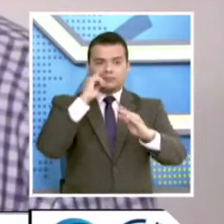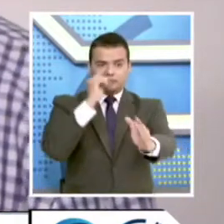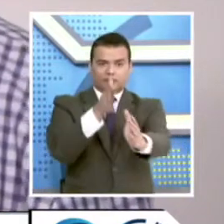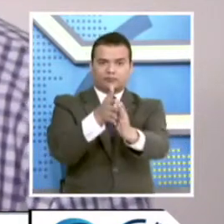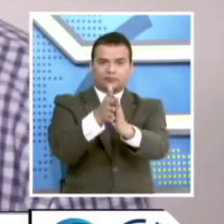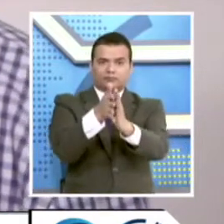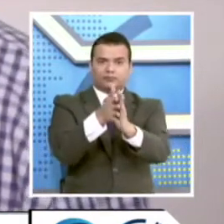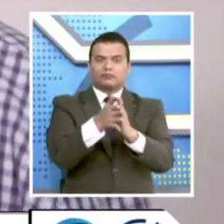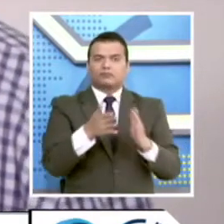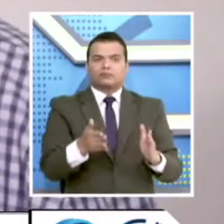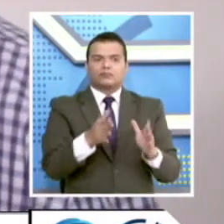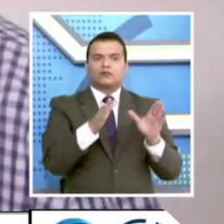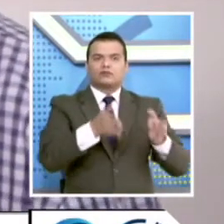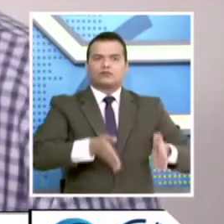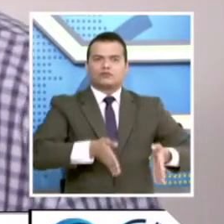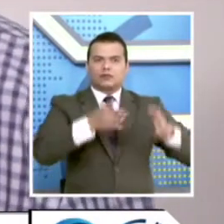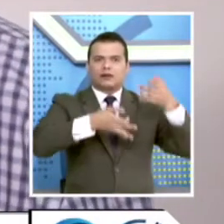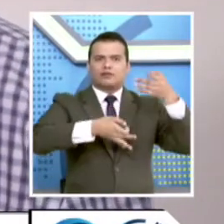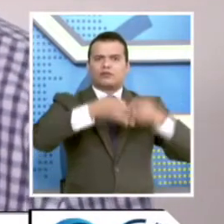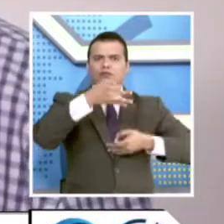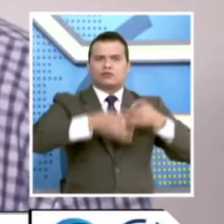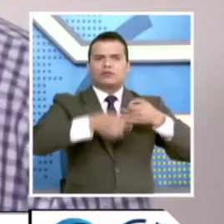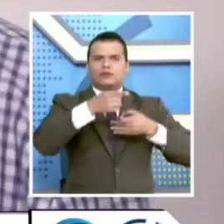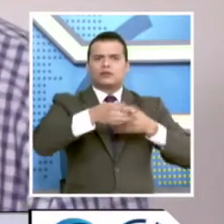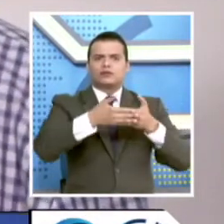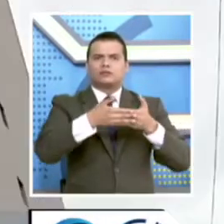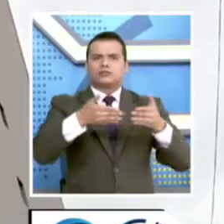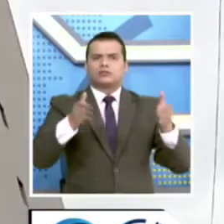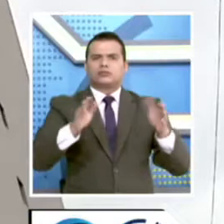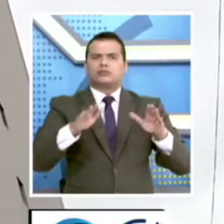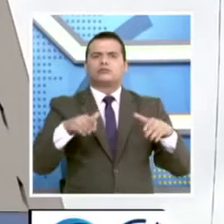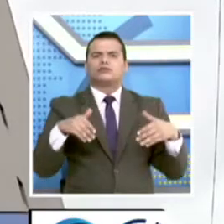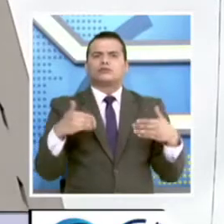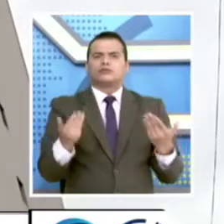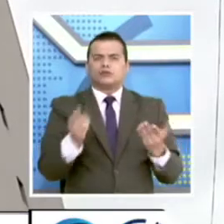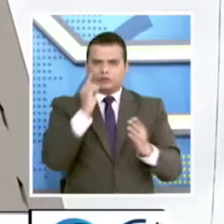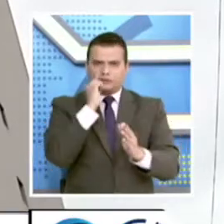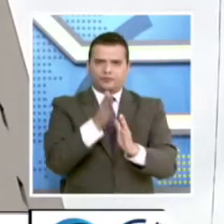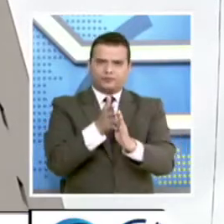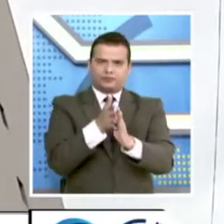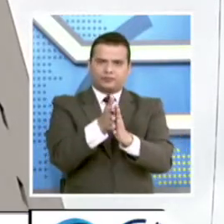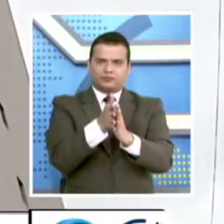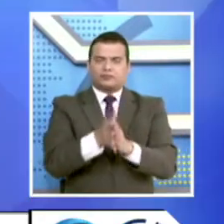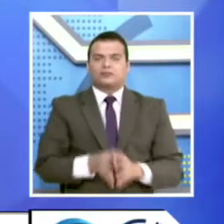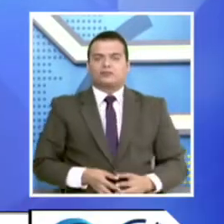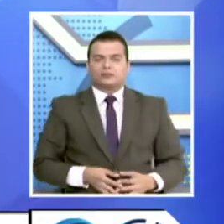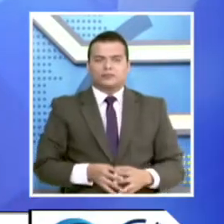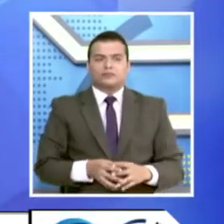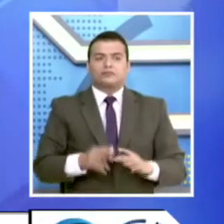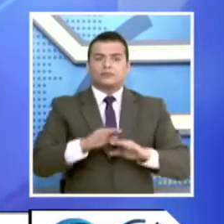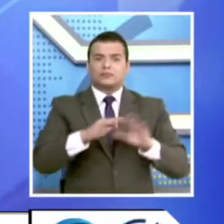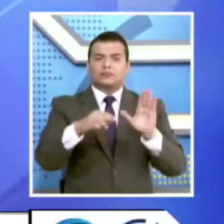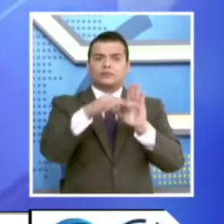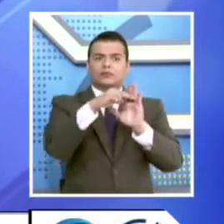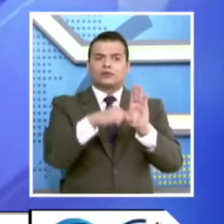la reapertura del Palacio de Justicia en el centro de Cali. De acuerdo con los protocolos establecidos, el